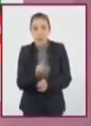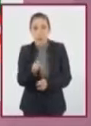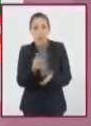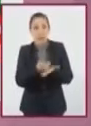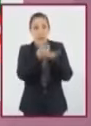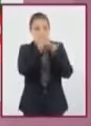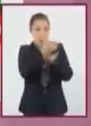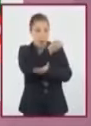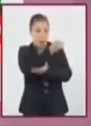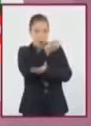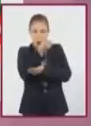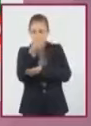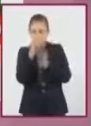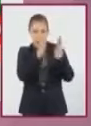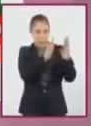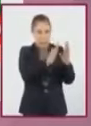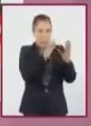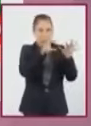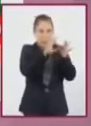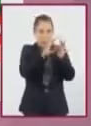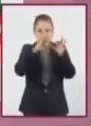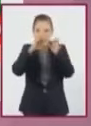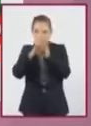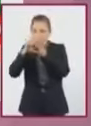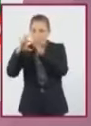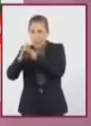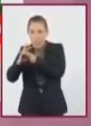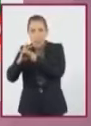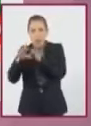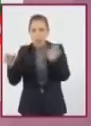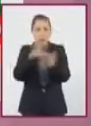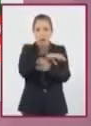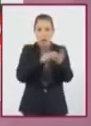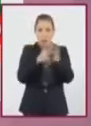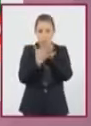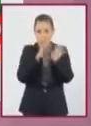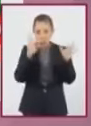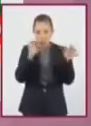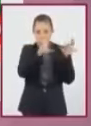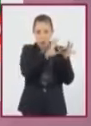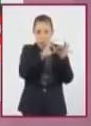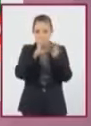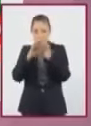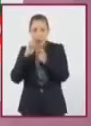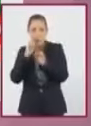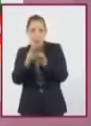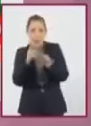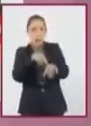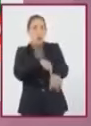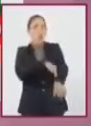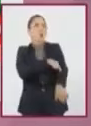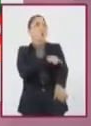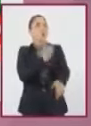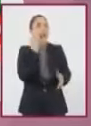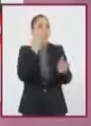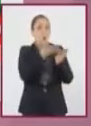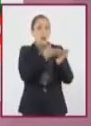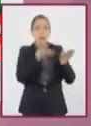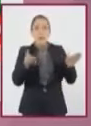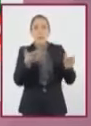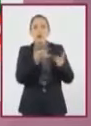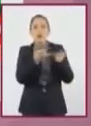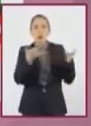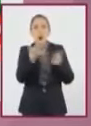el orden y la simultaneidad de los hechos y comparar la duración de periodos históricos expresada